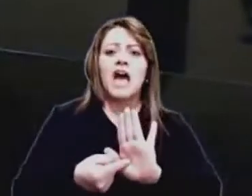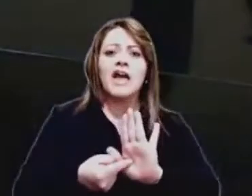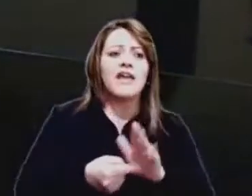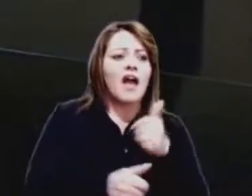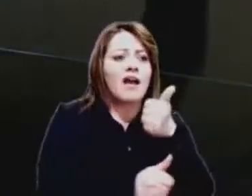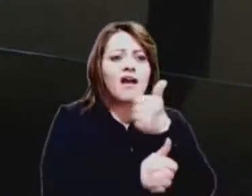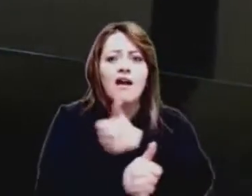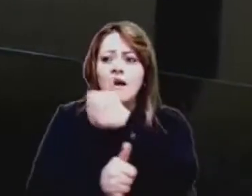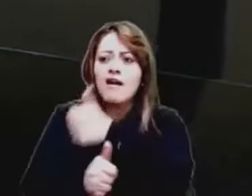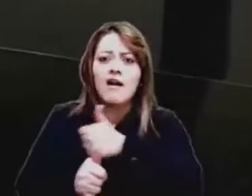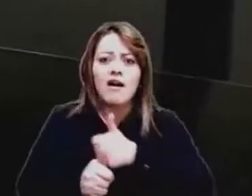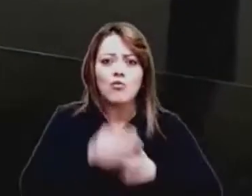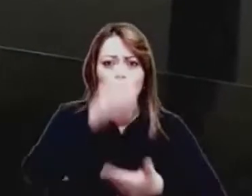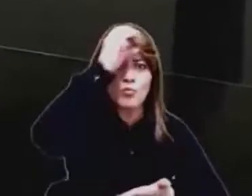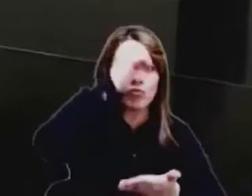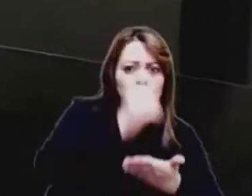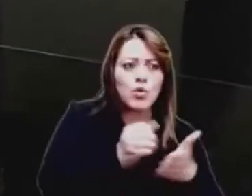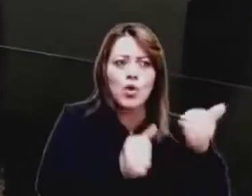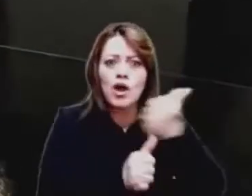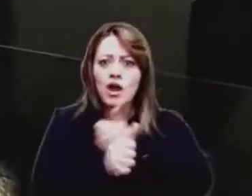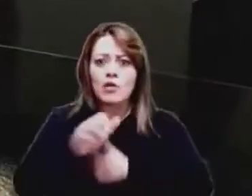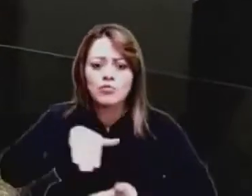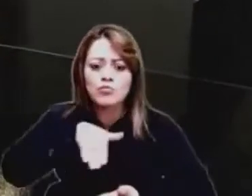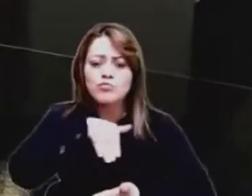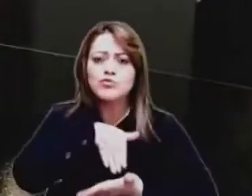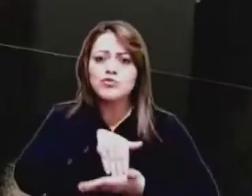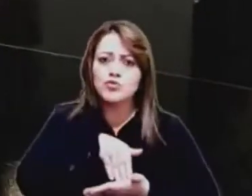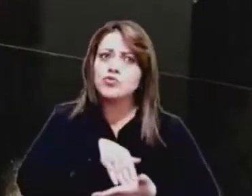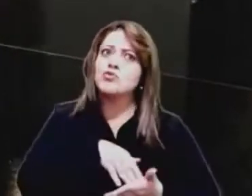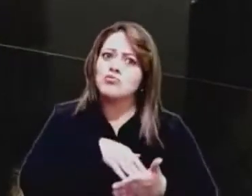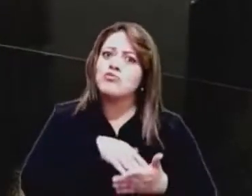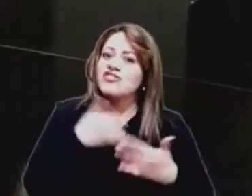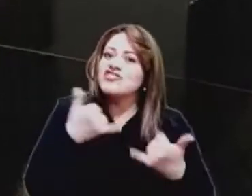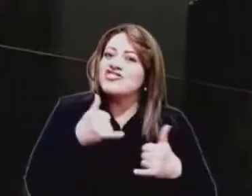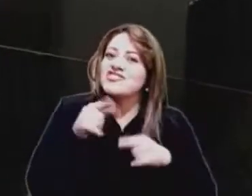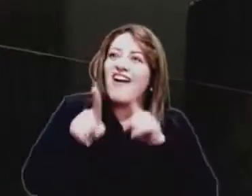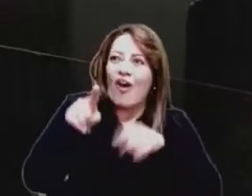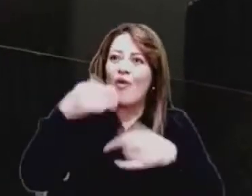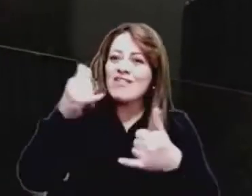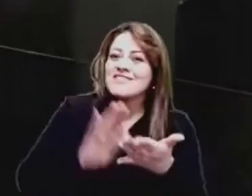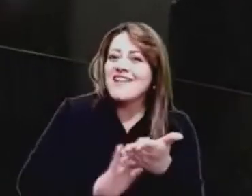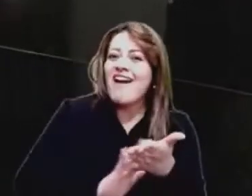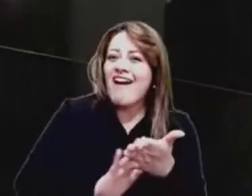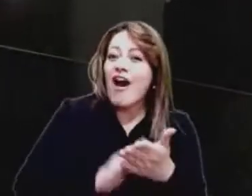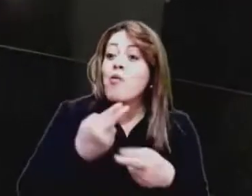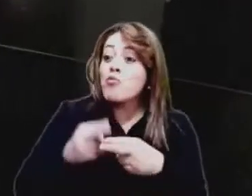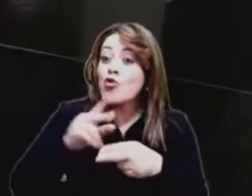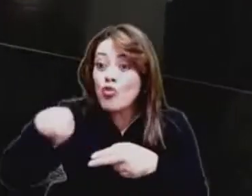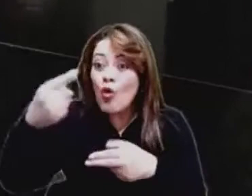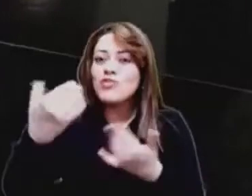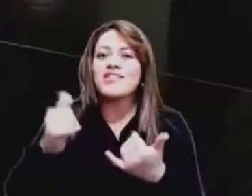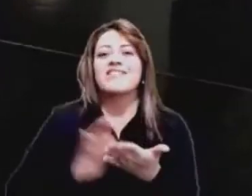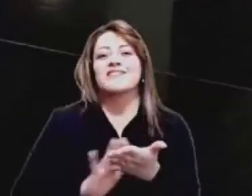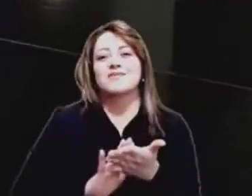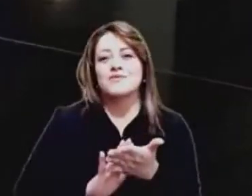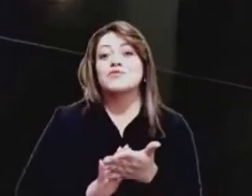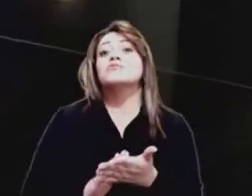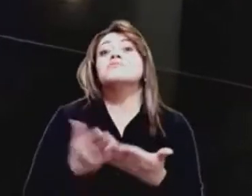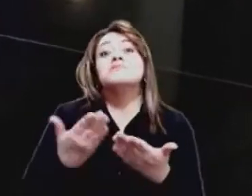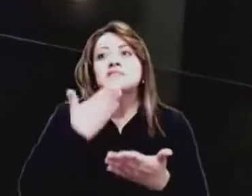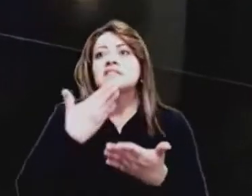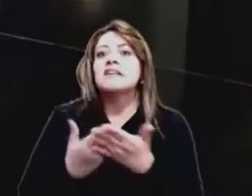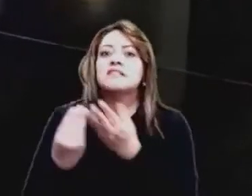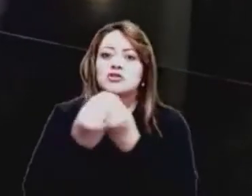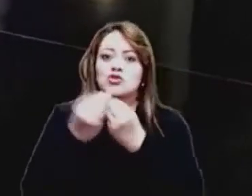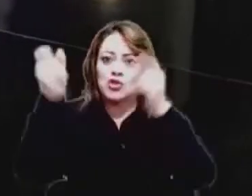y una de esas controversias de hecho ya sé ya está a punto de resolverse porque ya el consejo de estado emitió su concepto